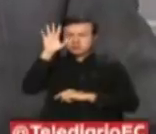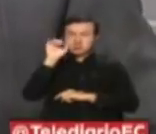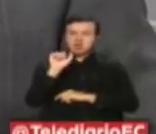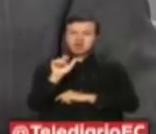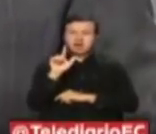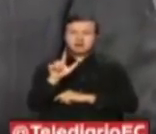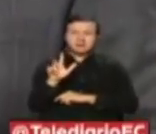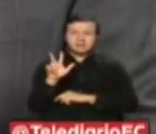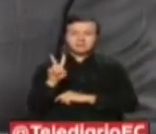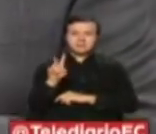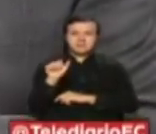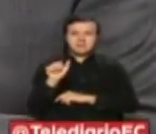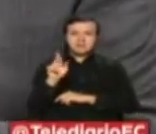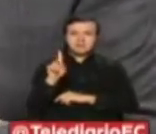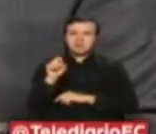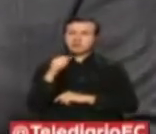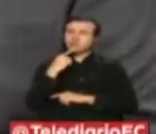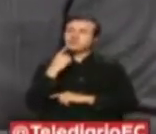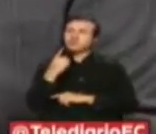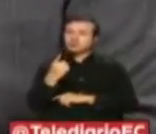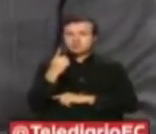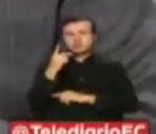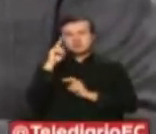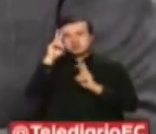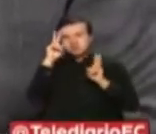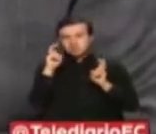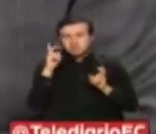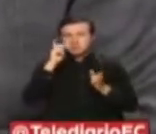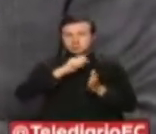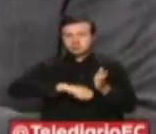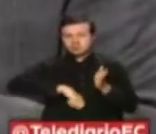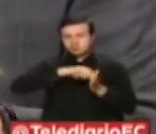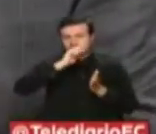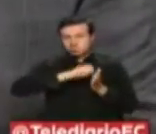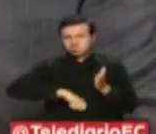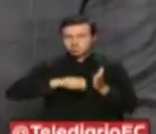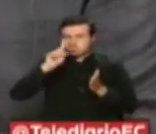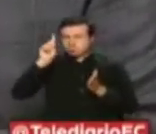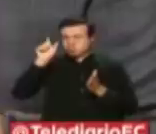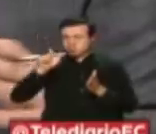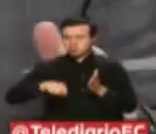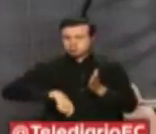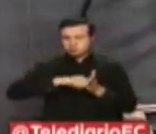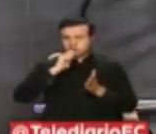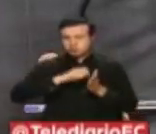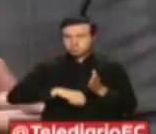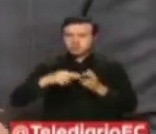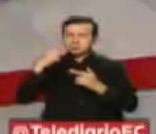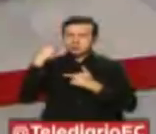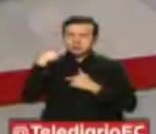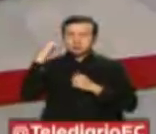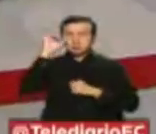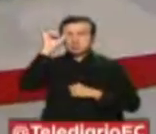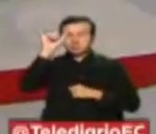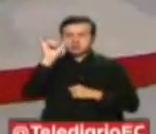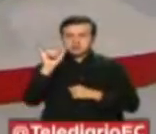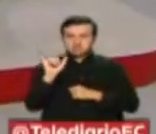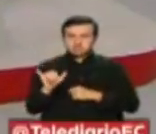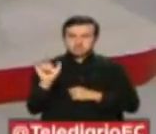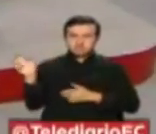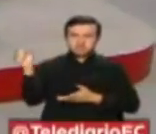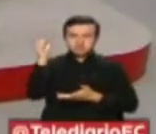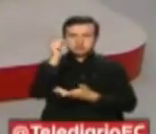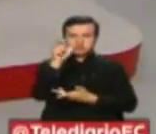alvarado destaca el caso de la contratación de una persona para encargarse de las sabatinas entiendo yo